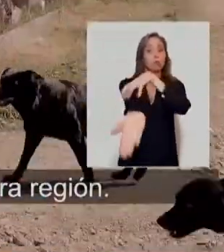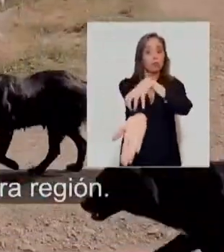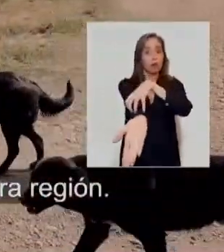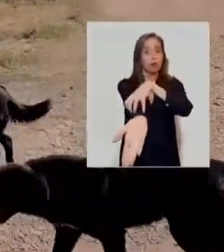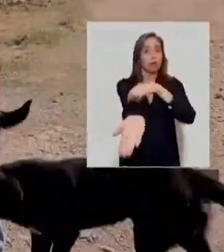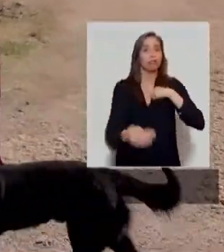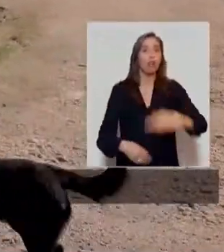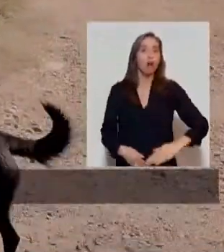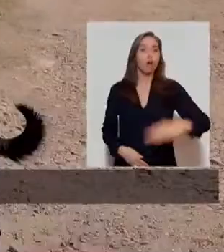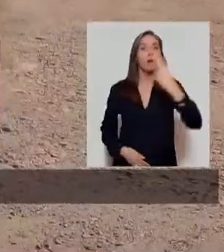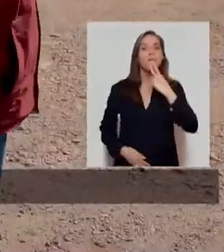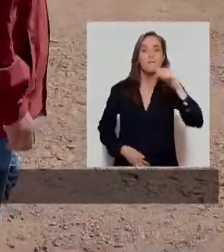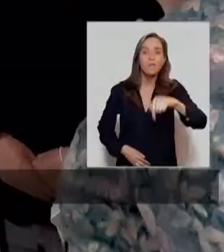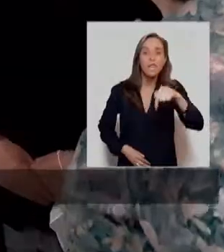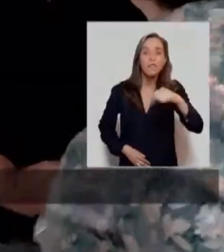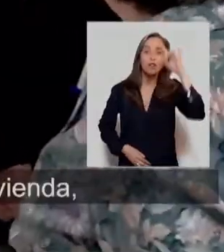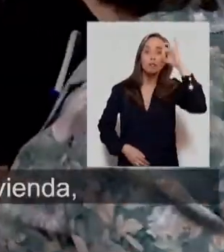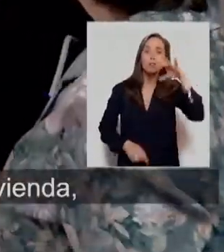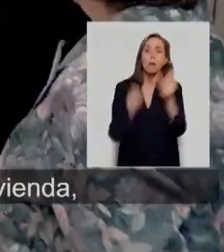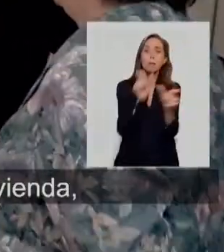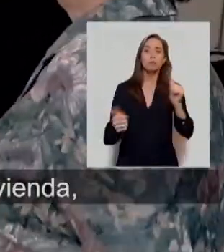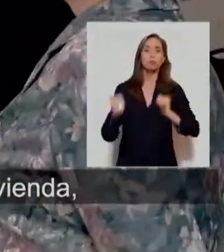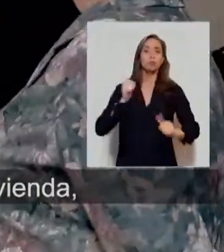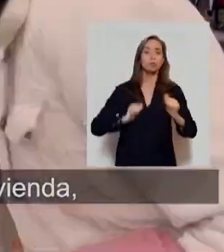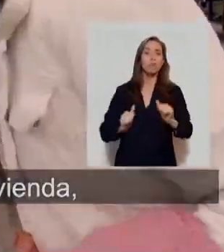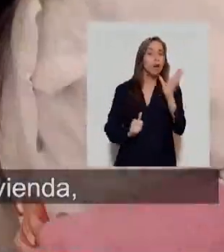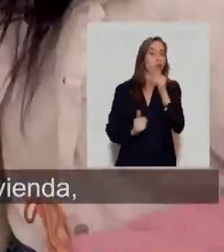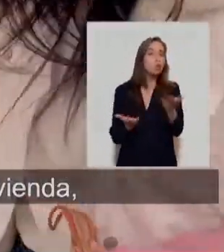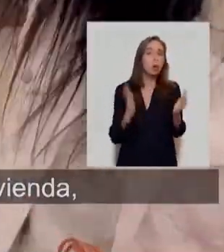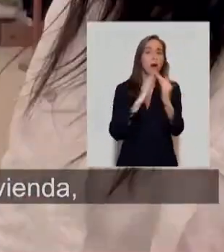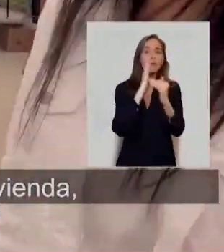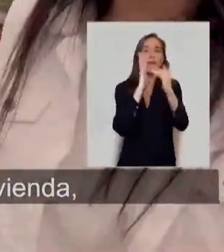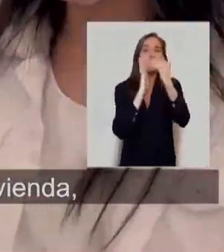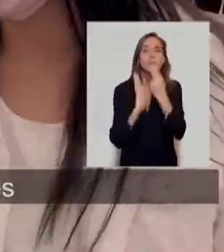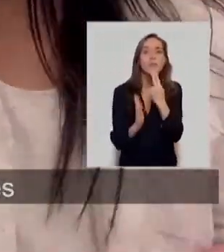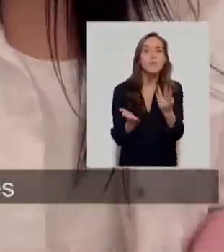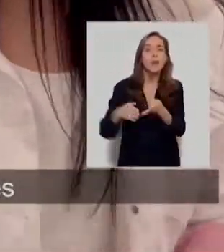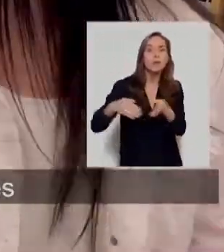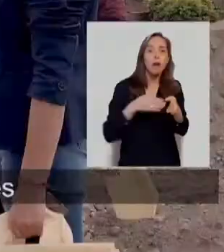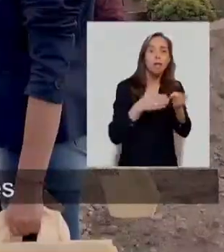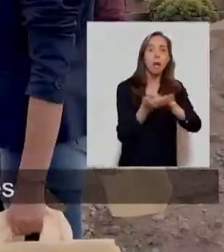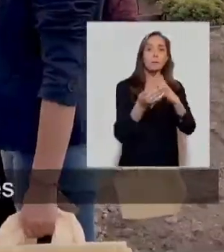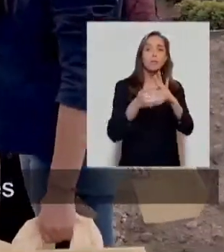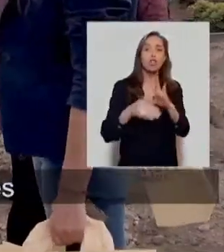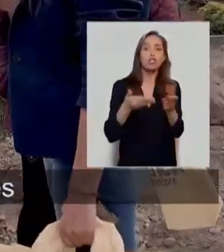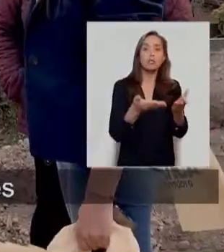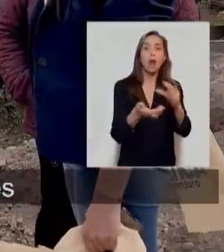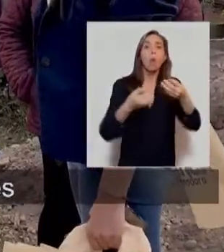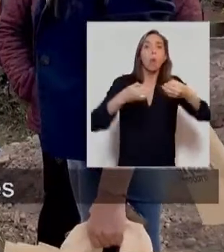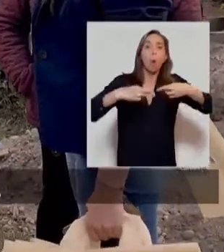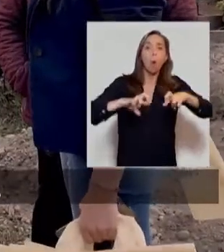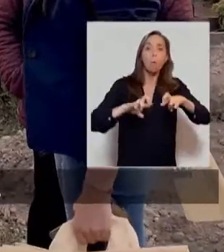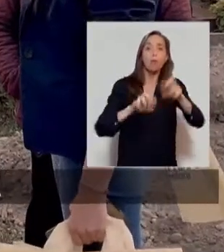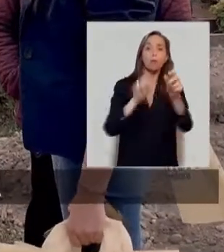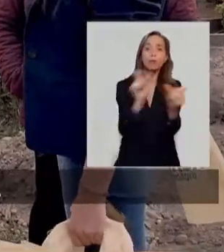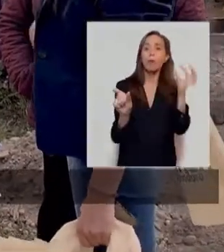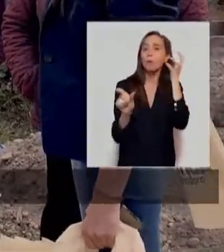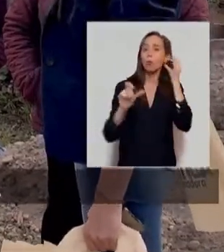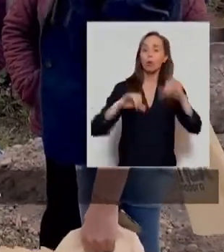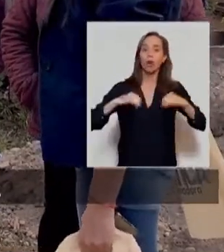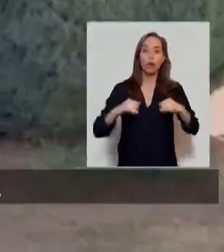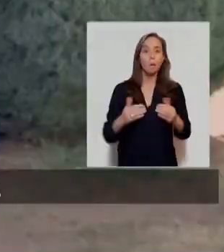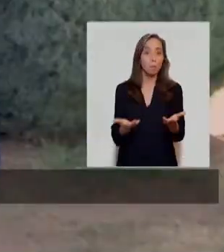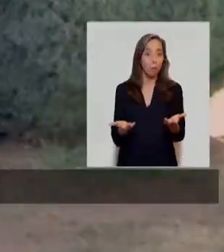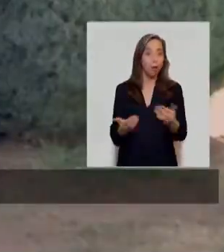nuestra región como crecí y viva acá se lo que la gente sufre por la falta de vivienda colectividad salud y oportunidades para nuestras mujeres